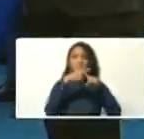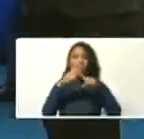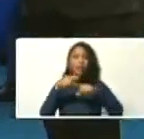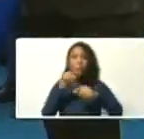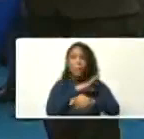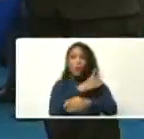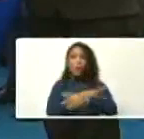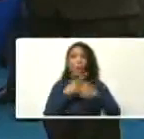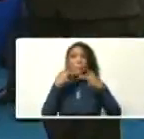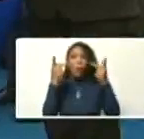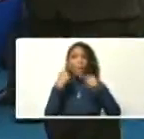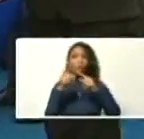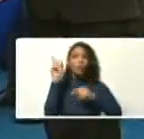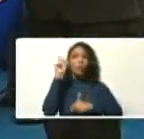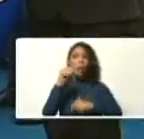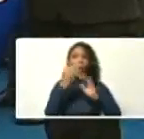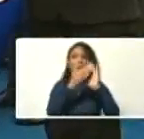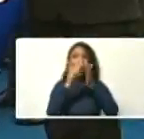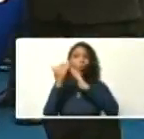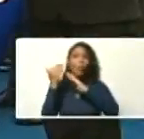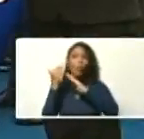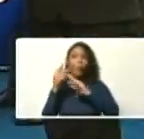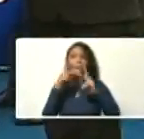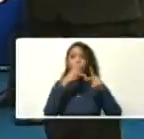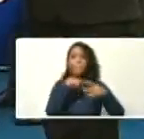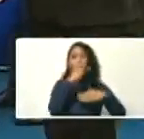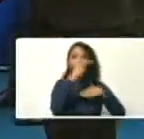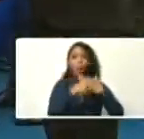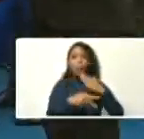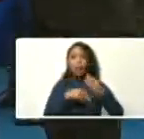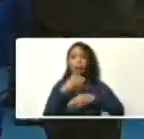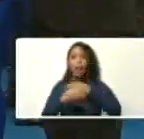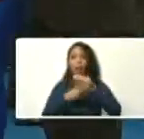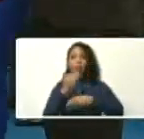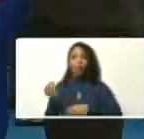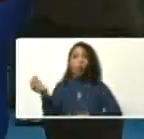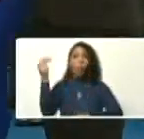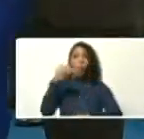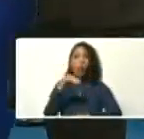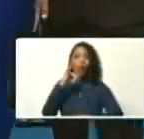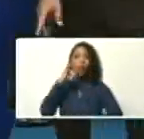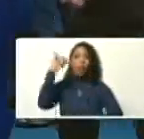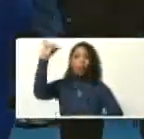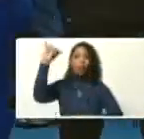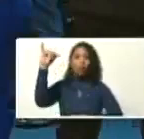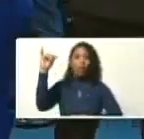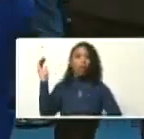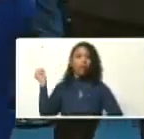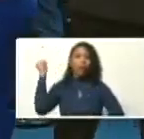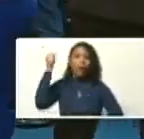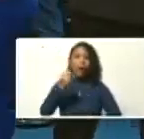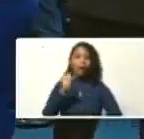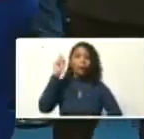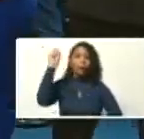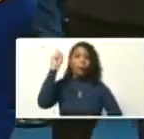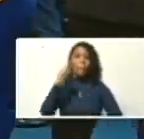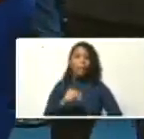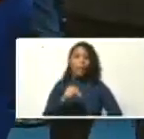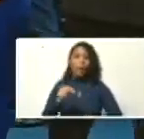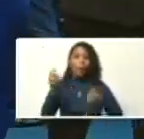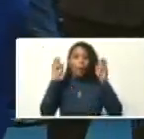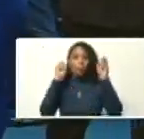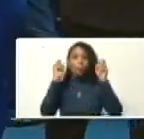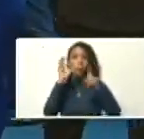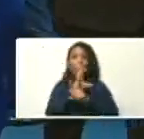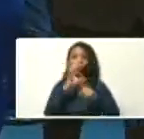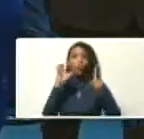poderes públicos, pero también en las comunidades. Un programa que se ha caracterizado además por la denuncia, por traerla. También tiene un aspecto